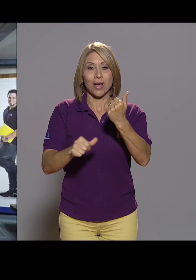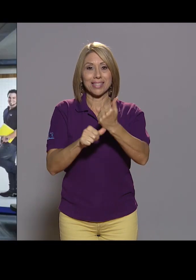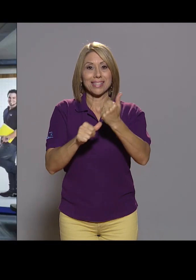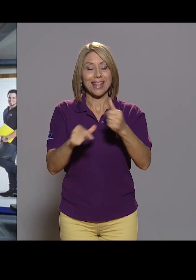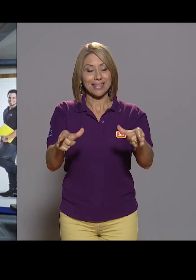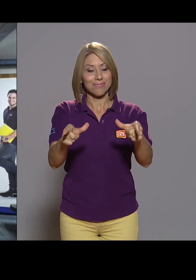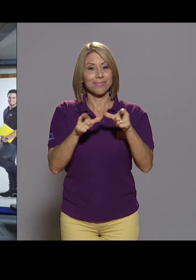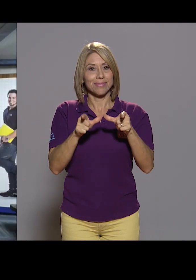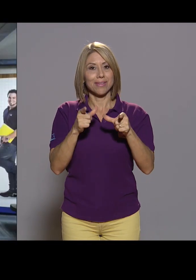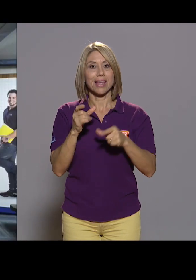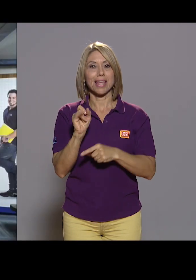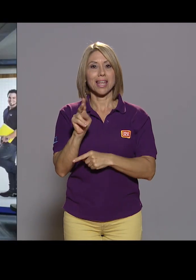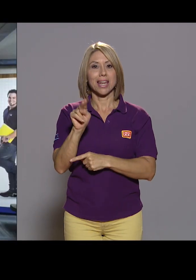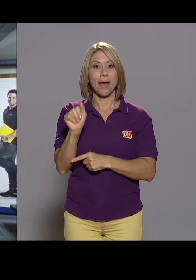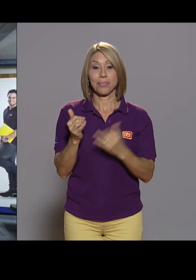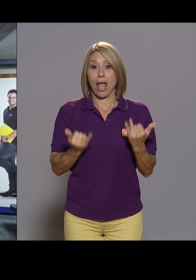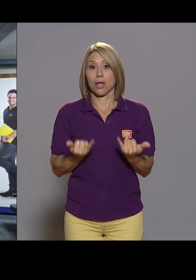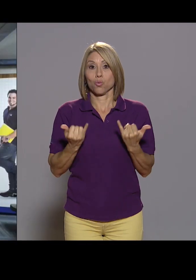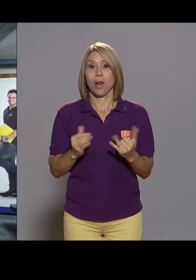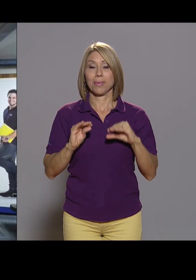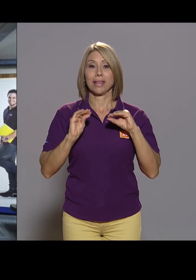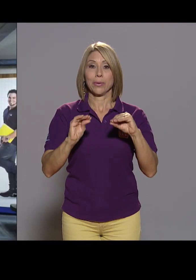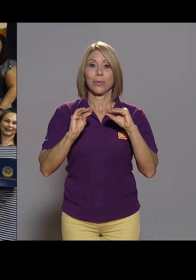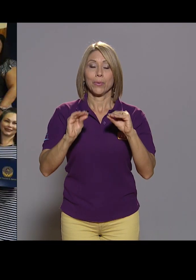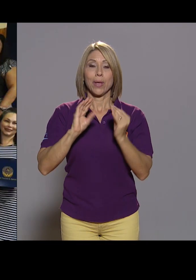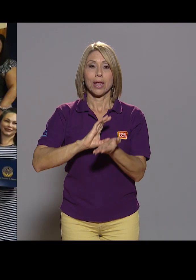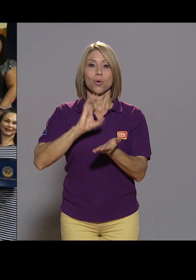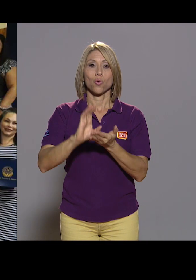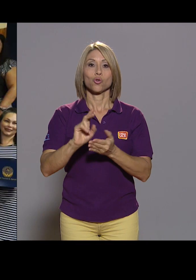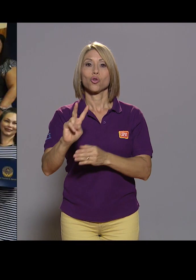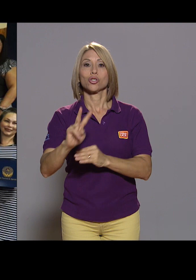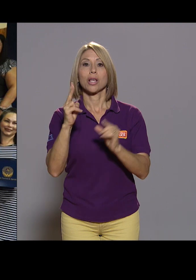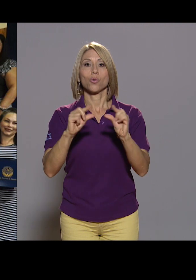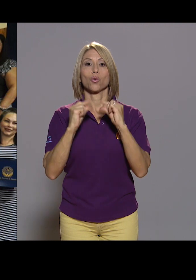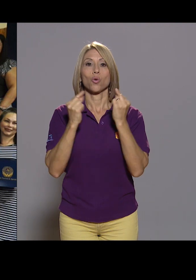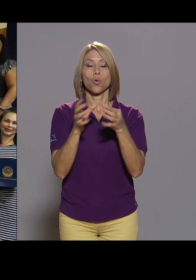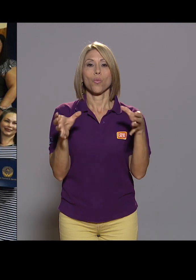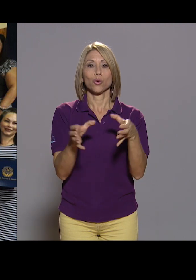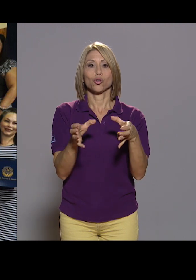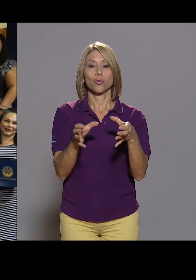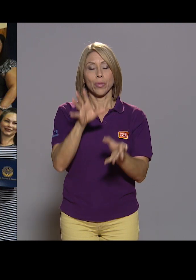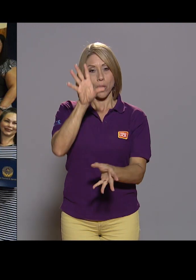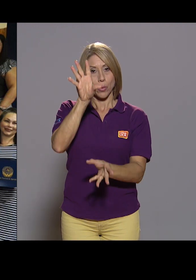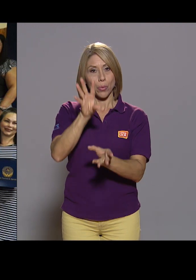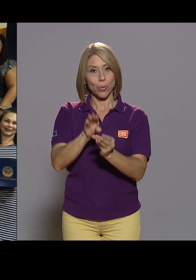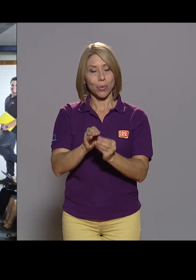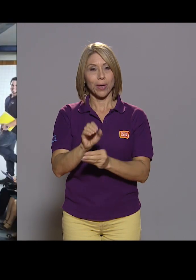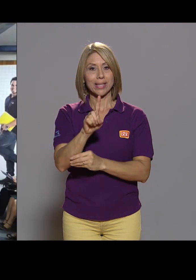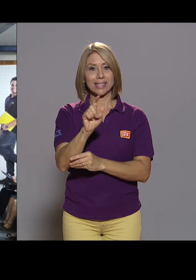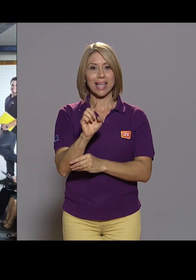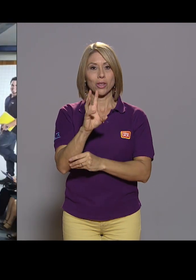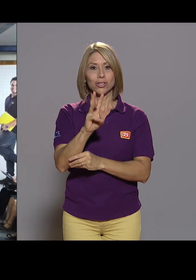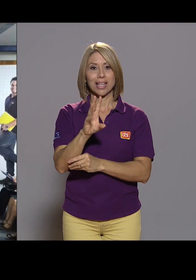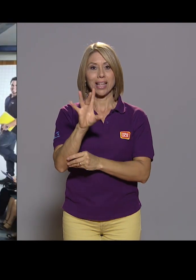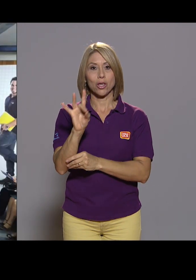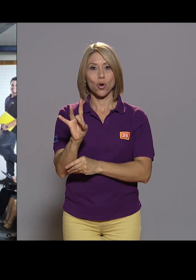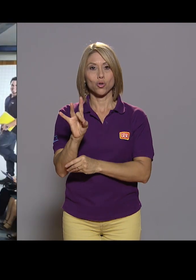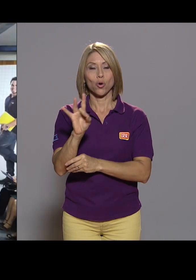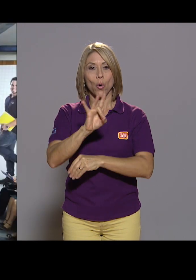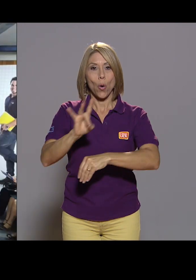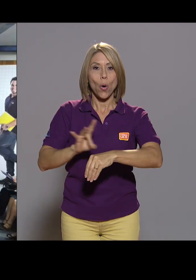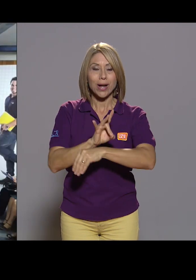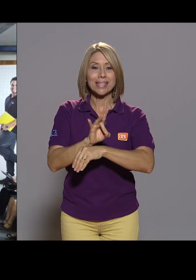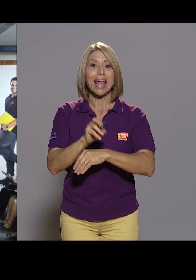INAH. Actualmente se imparte el curso al segundo grupo. Este curso de 168 horas está compuesto por